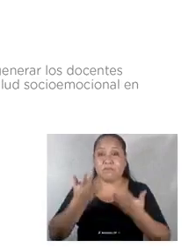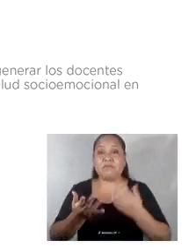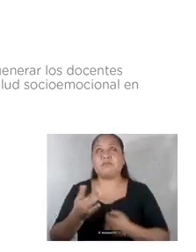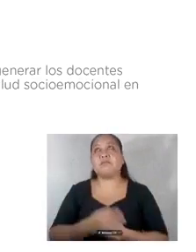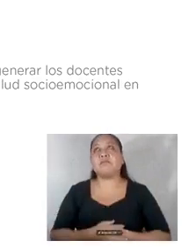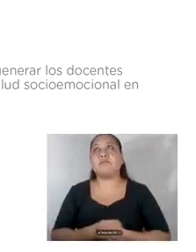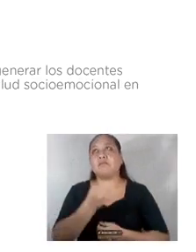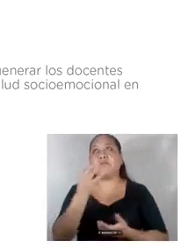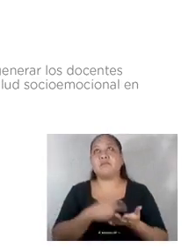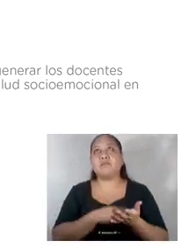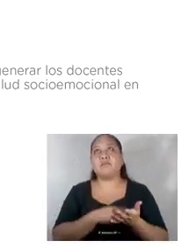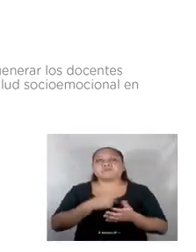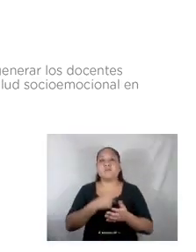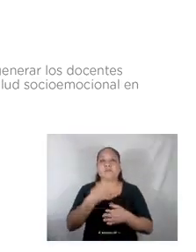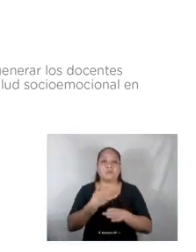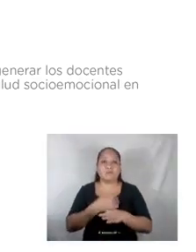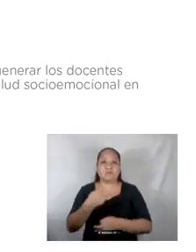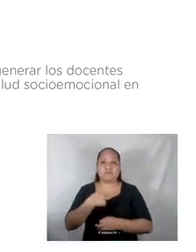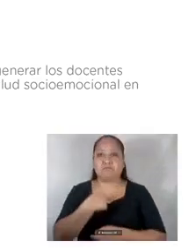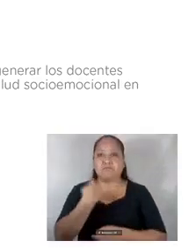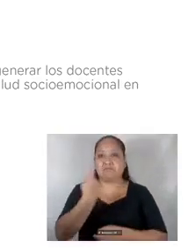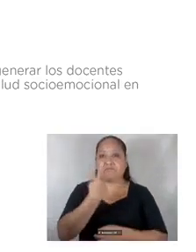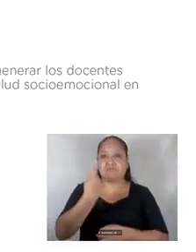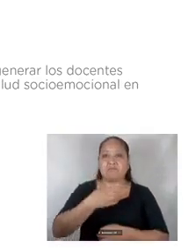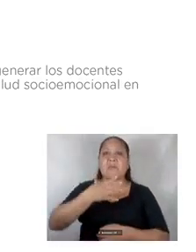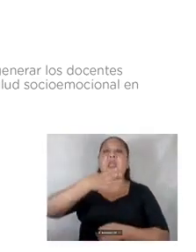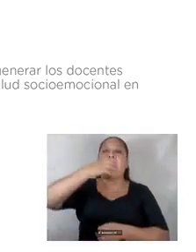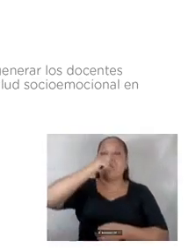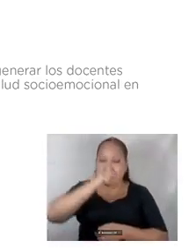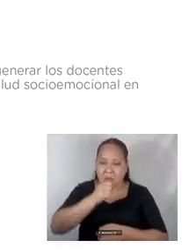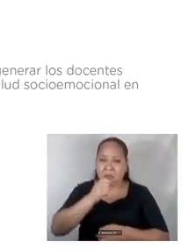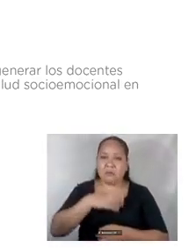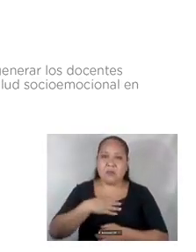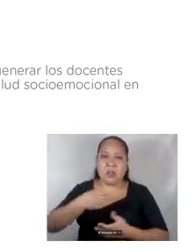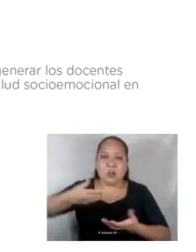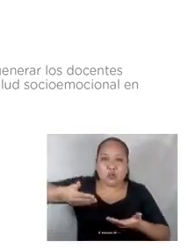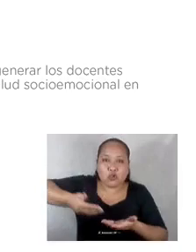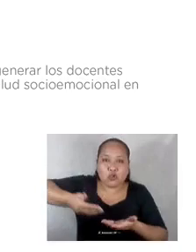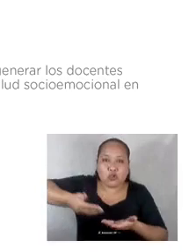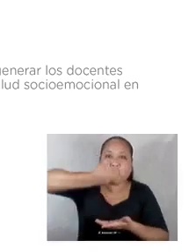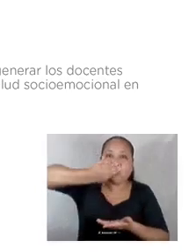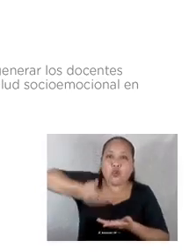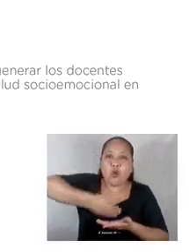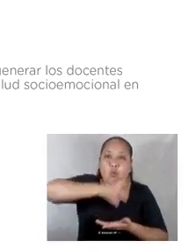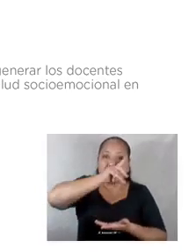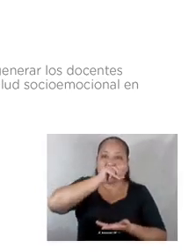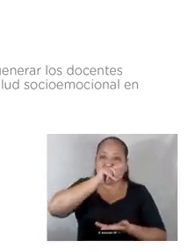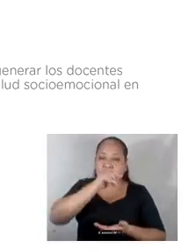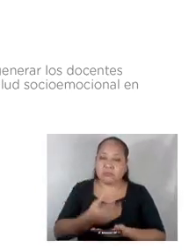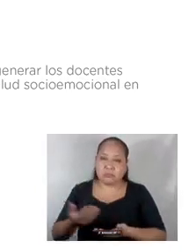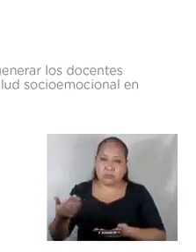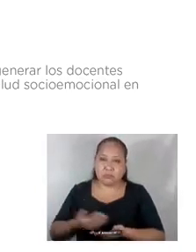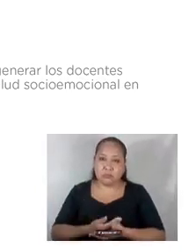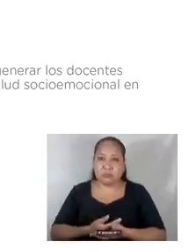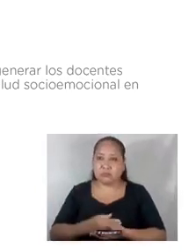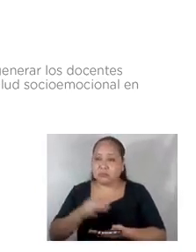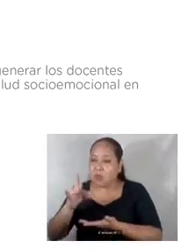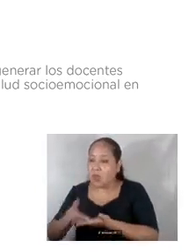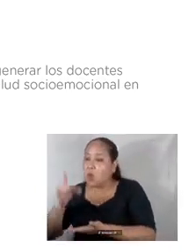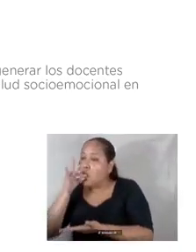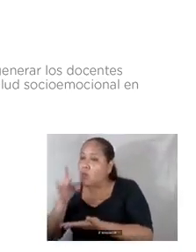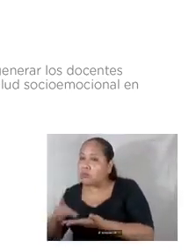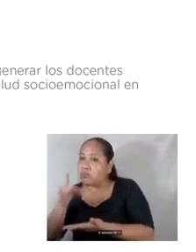de manera inadecuada dice, bueno, soy solito con mi gripe, voy a tomar mi caldo de gallina, voy a tomar mis aspirinas, mis